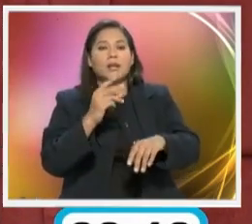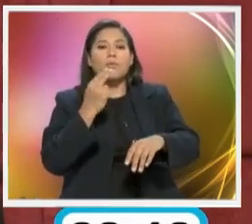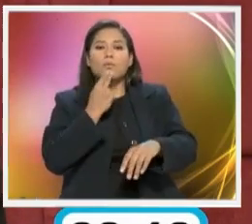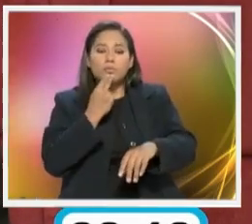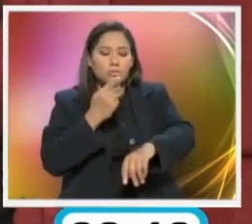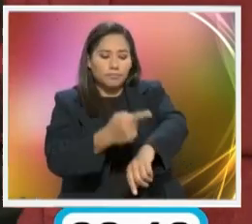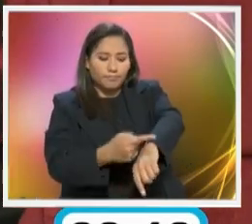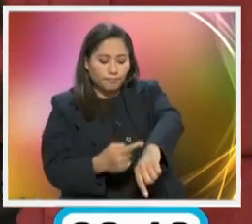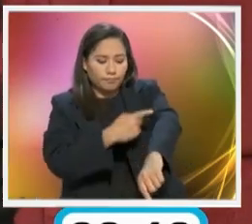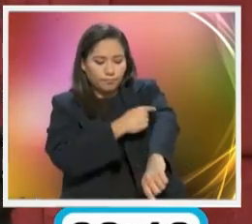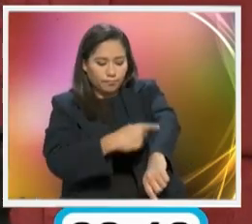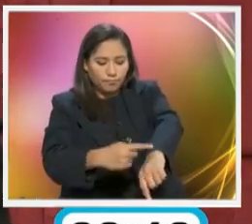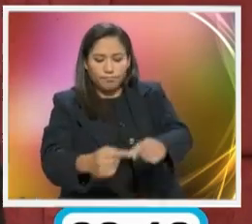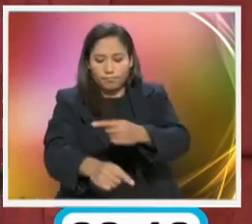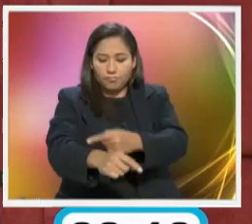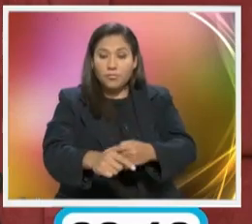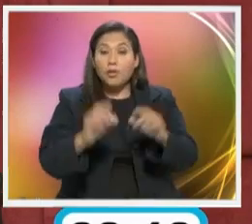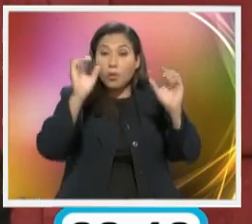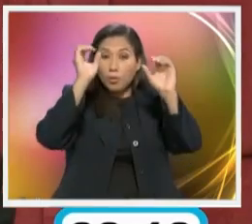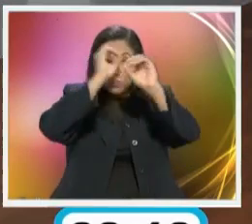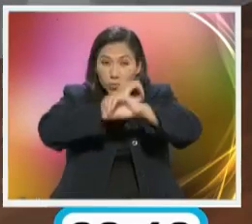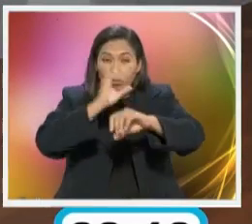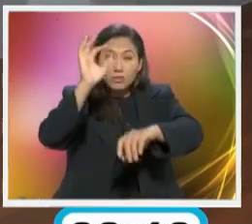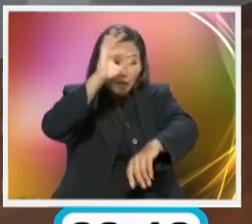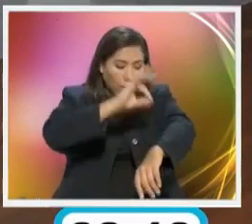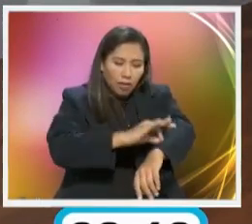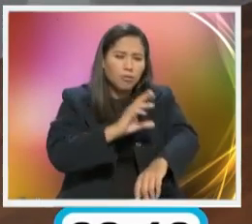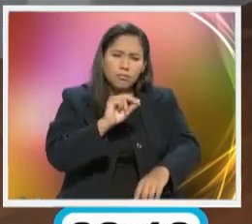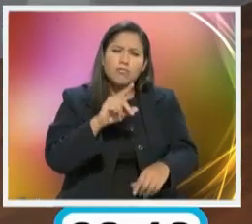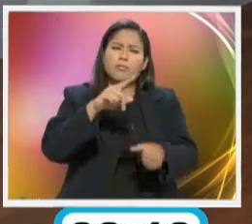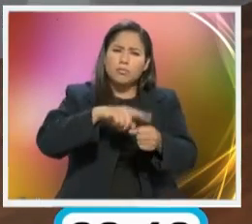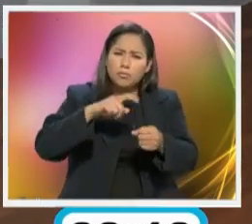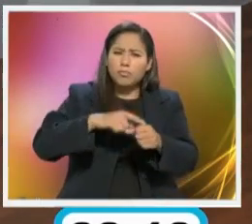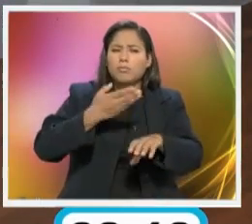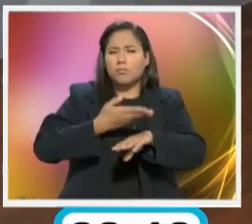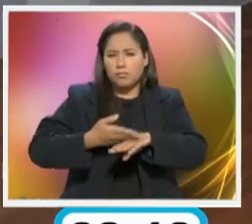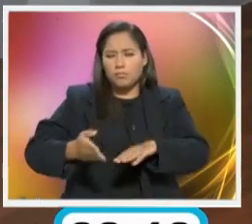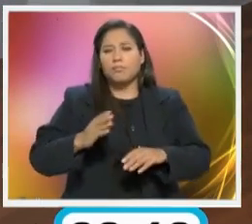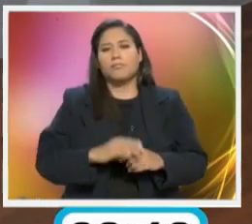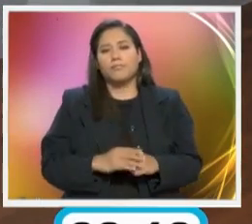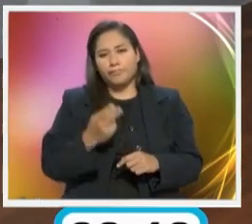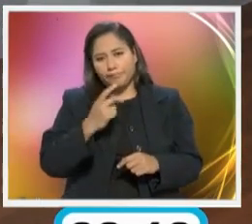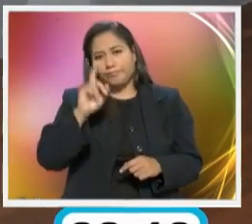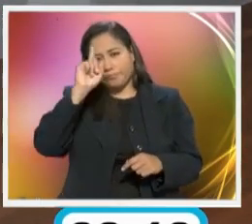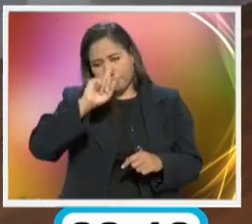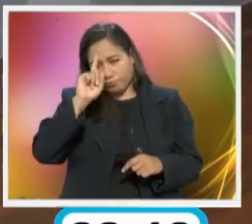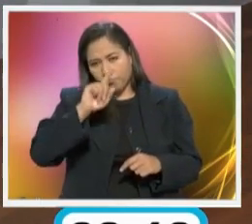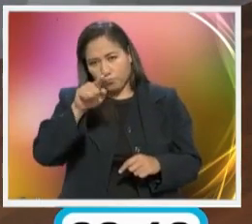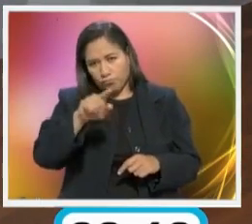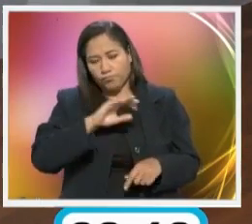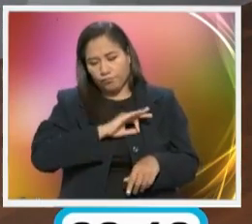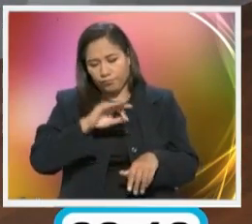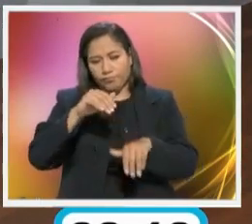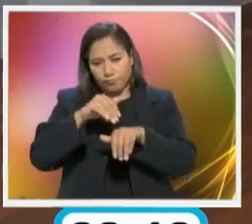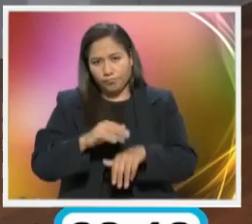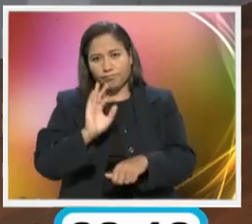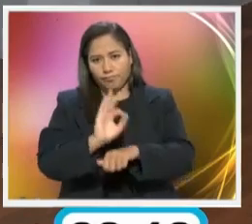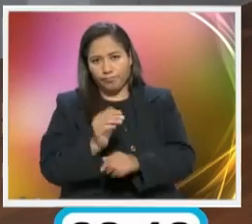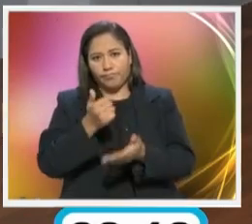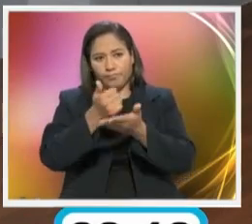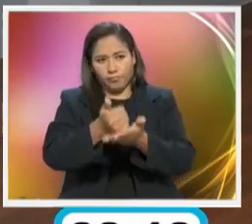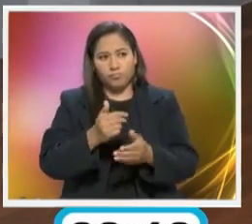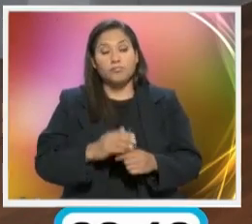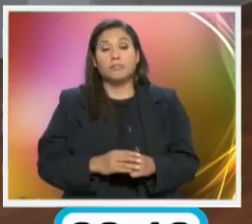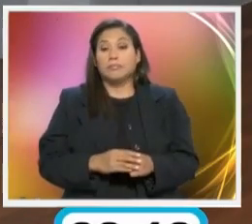larga, o sea, también de colores claros, porque no son lugares muy calurosos. Y esas son las medidas que recomendamos muy fuertemente. Pues